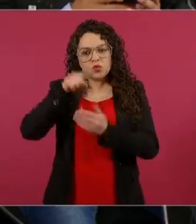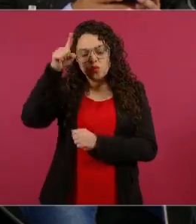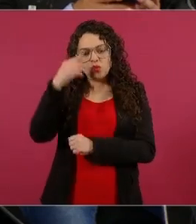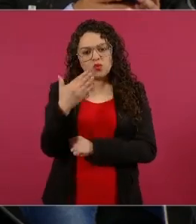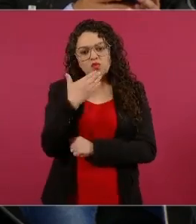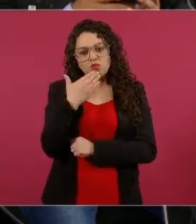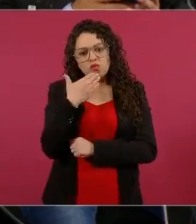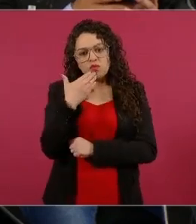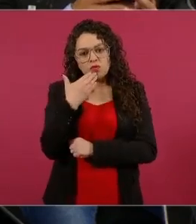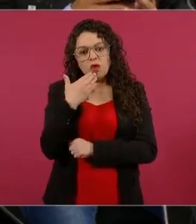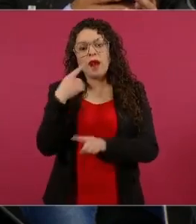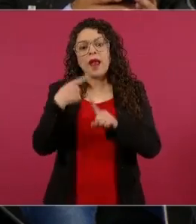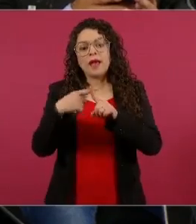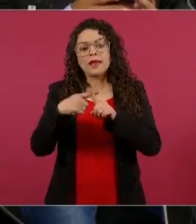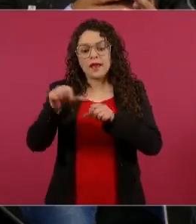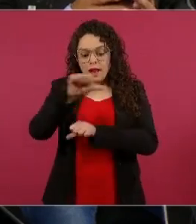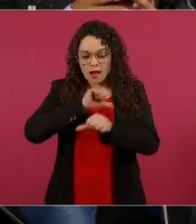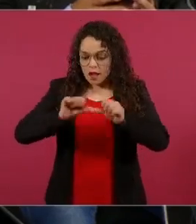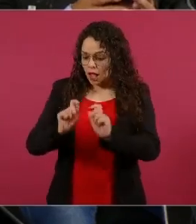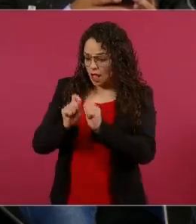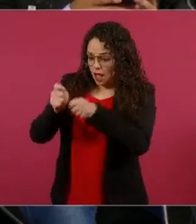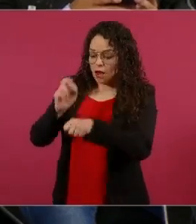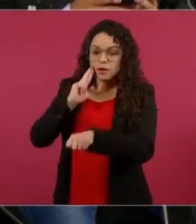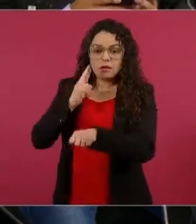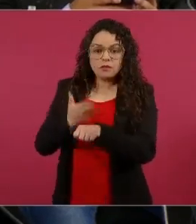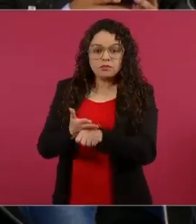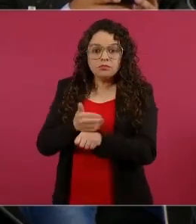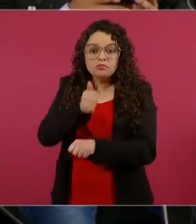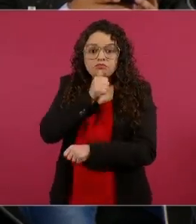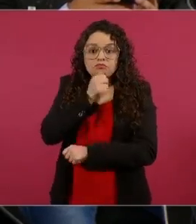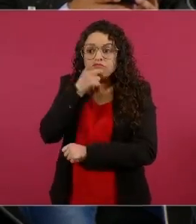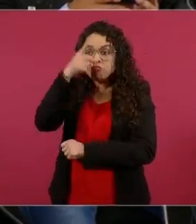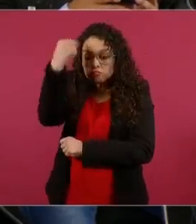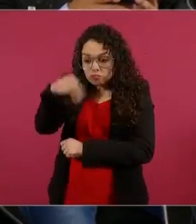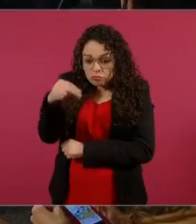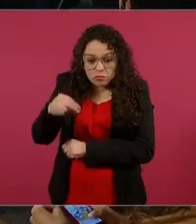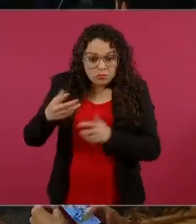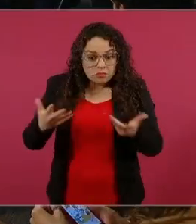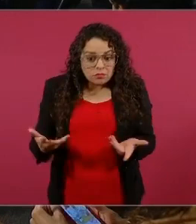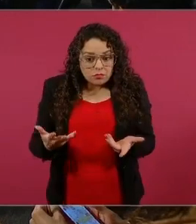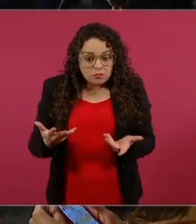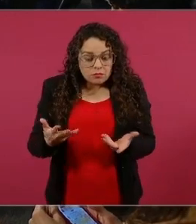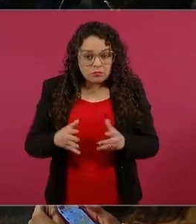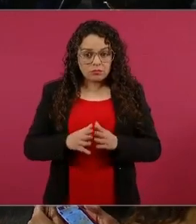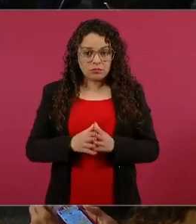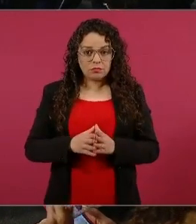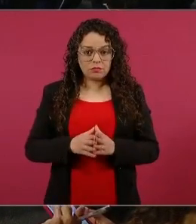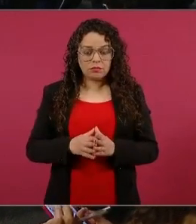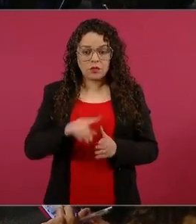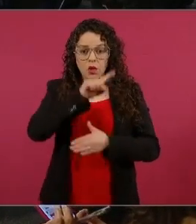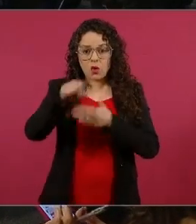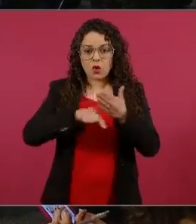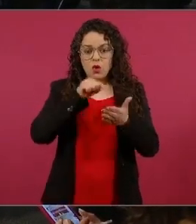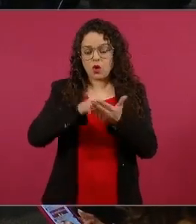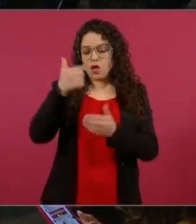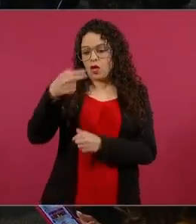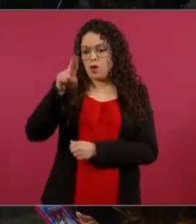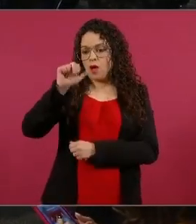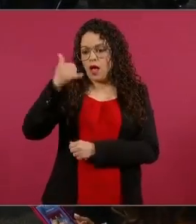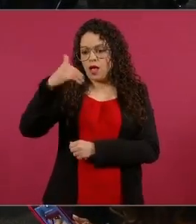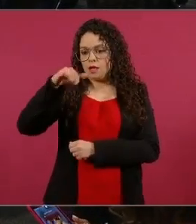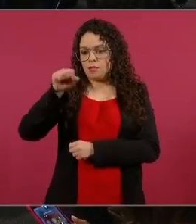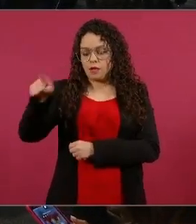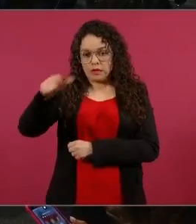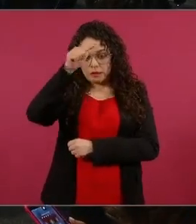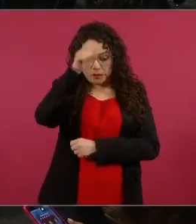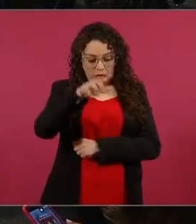no nadie y y otra presidente en guaimas encontraron 56